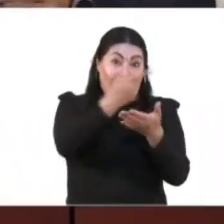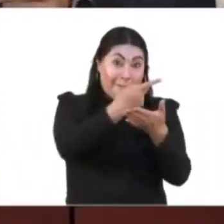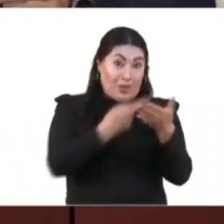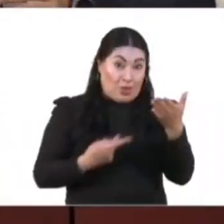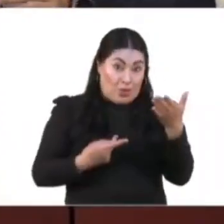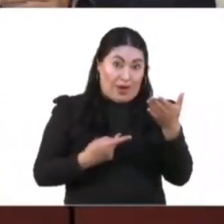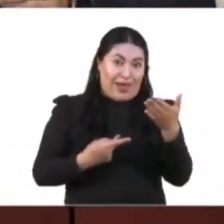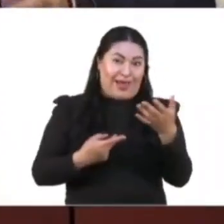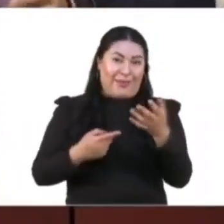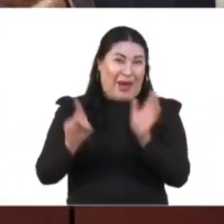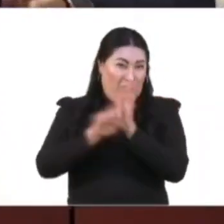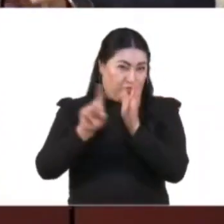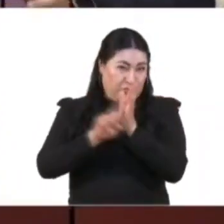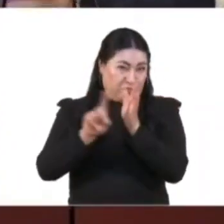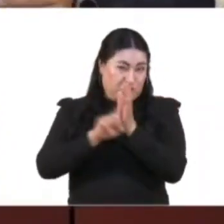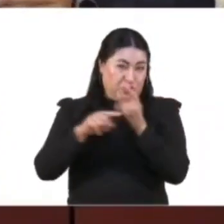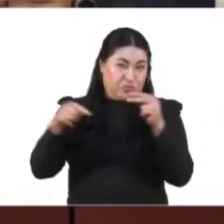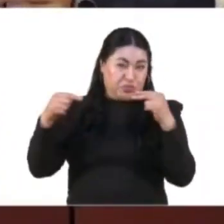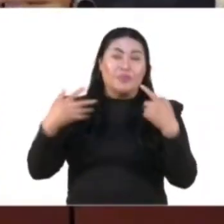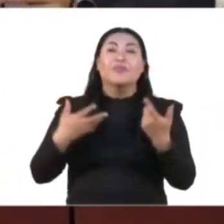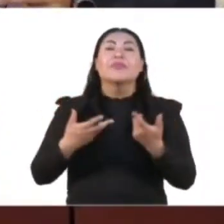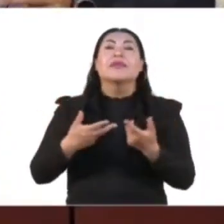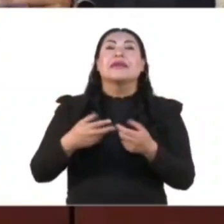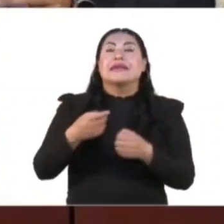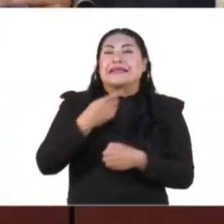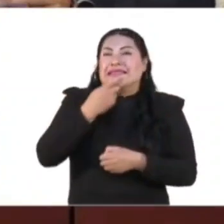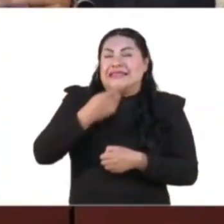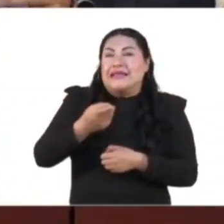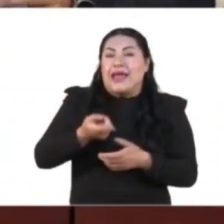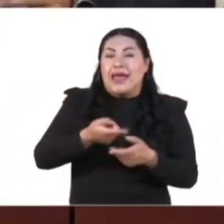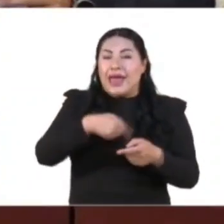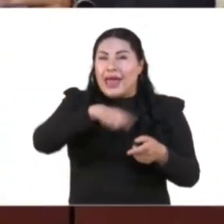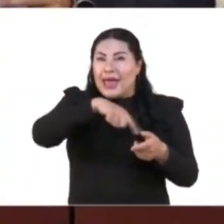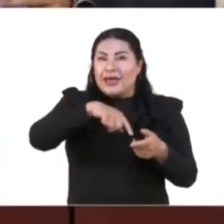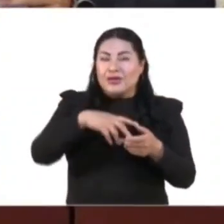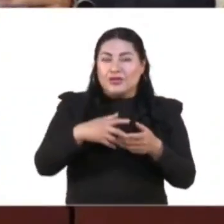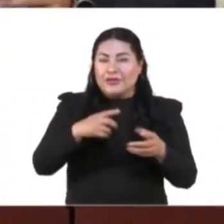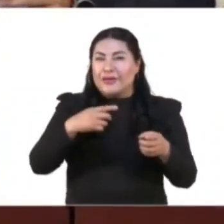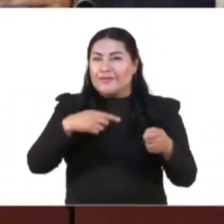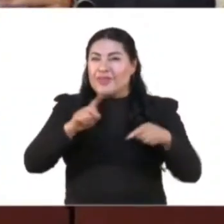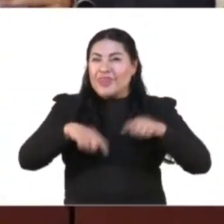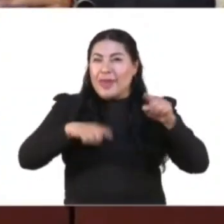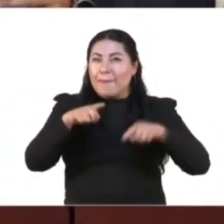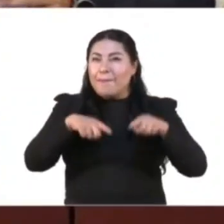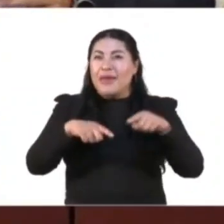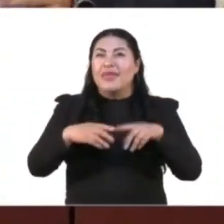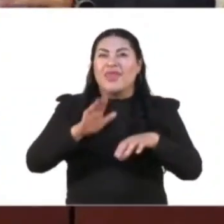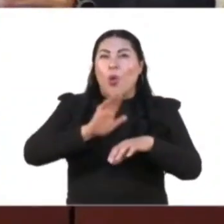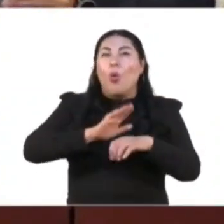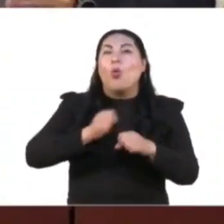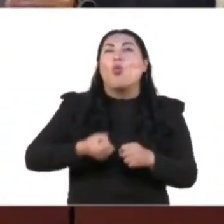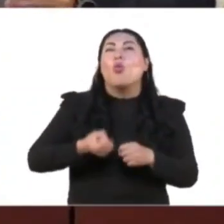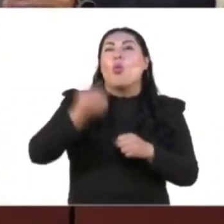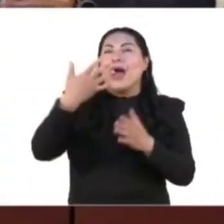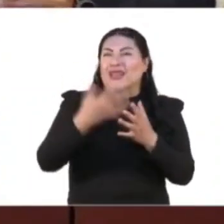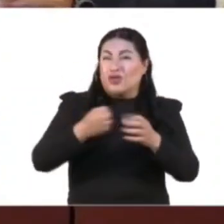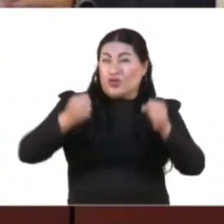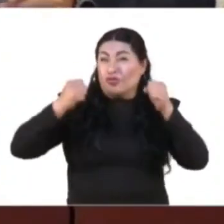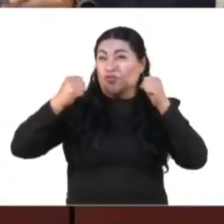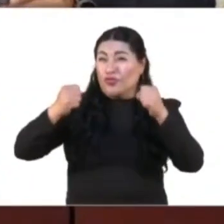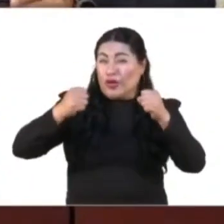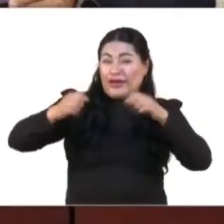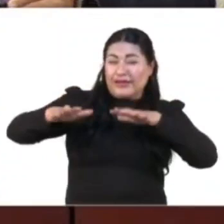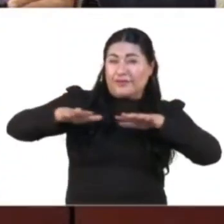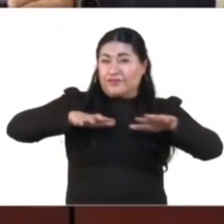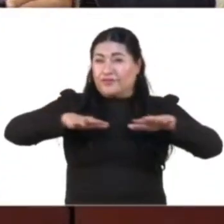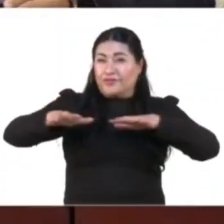detona el alertamiento sísmico para una ciudad es qué tan peligroso es un sismo para esa ciudad en particular. No trata de adivinar cuál va a